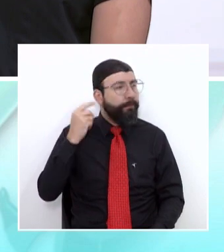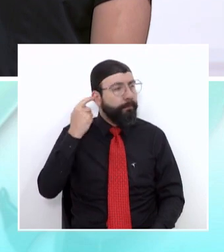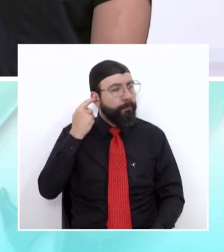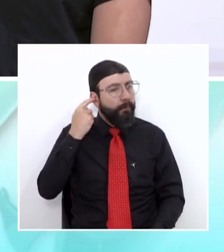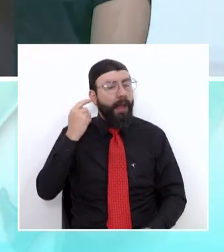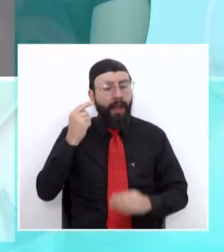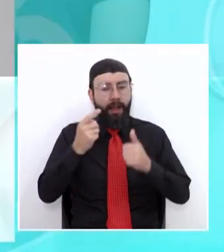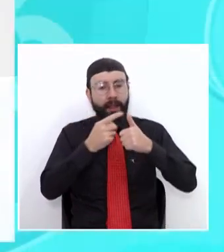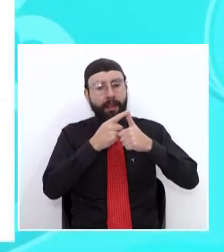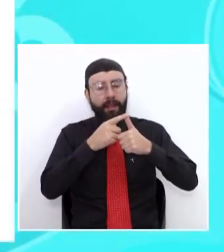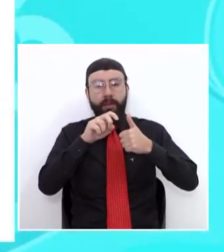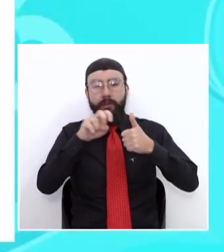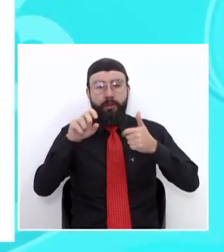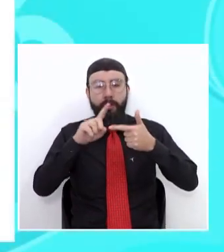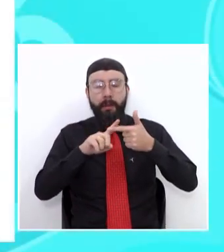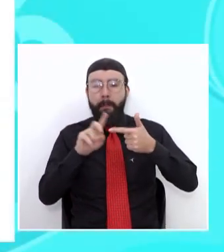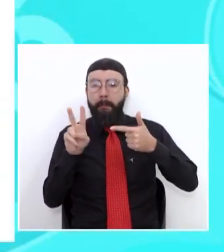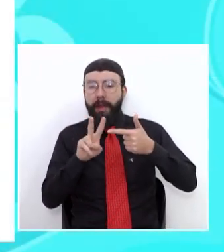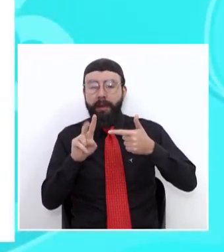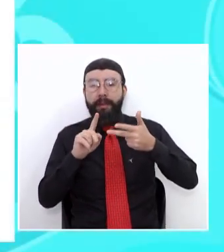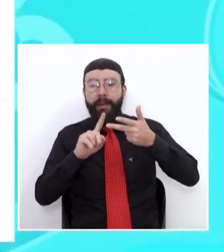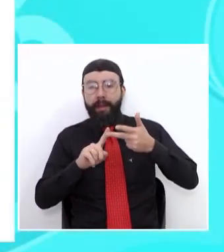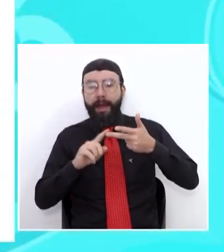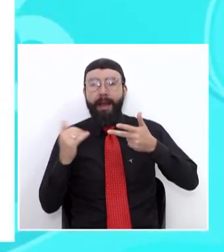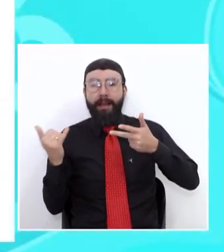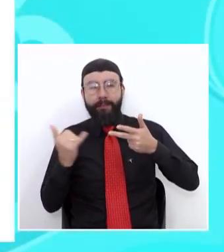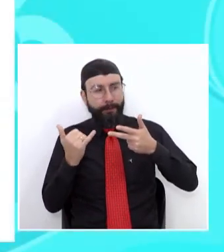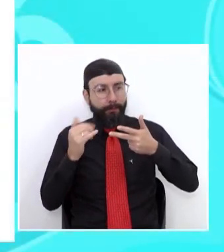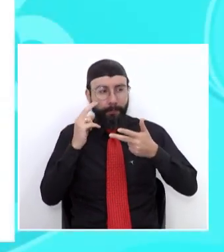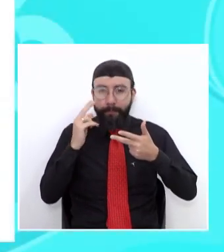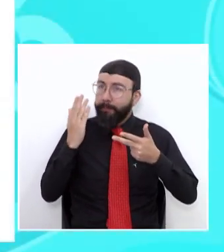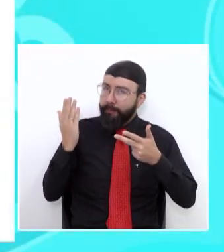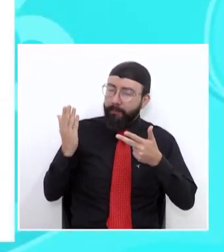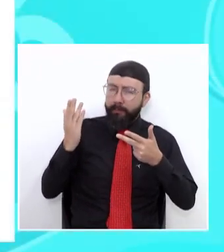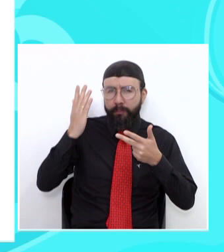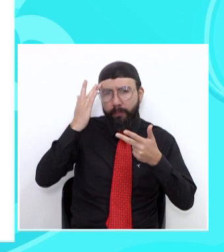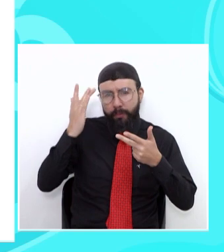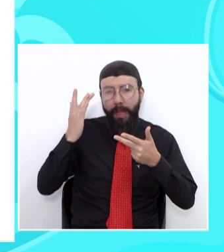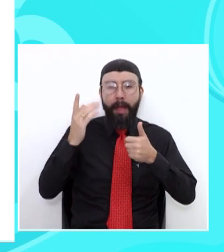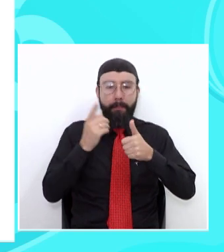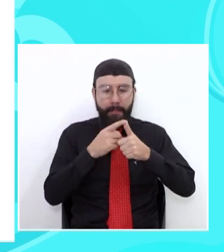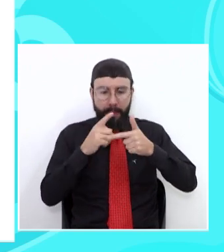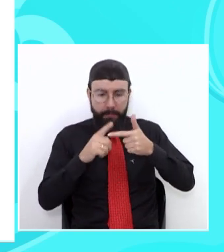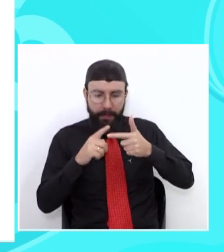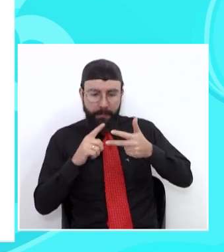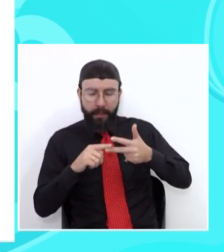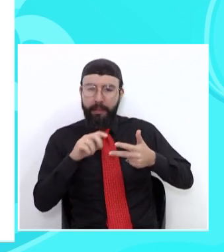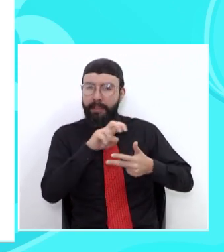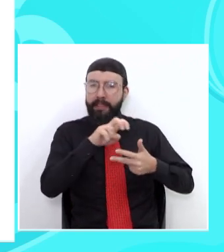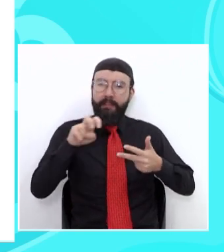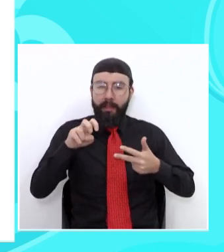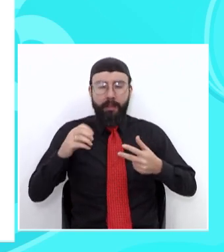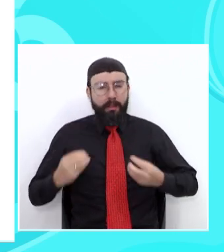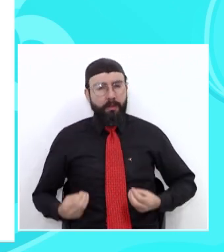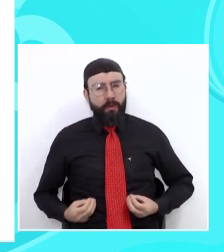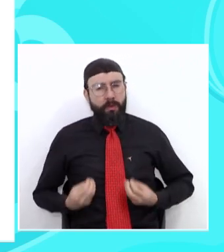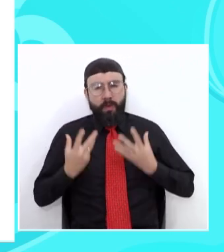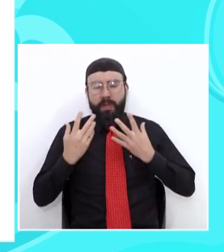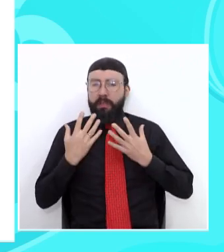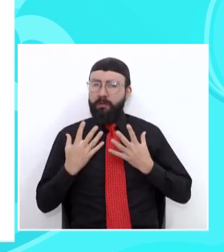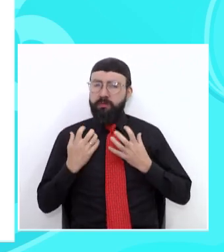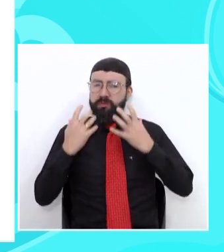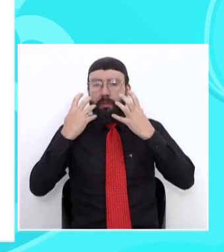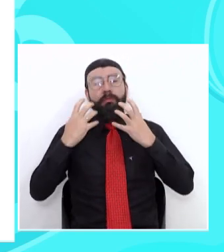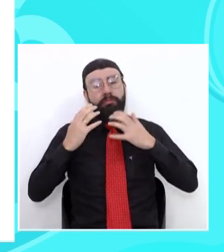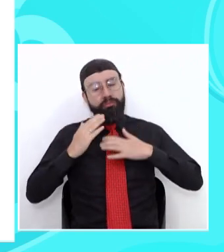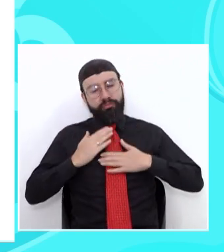fase 2 del verde y fase 3 del color azul, porque vamos a entrar a todos los niveles que hay de cortisol para bajar nuestros niveles de